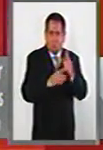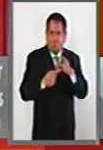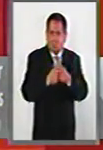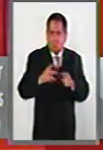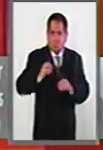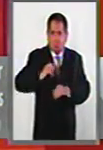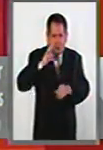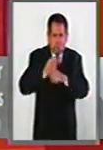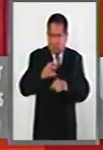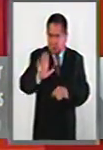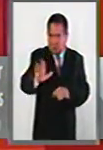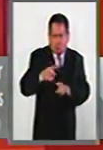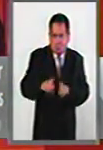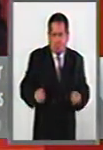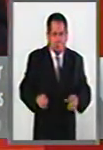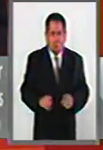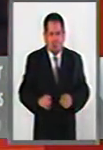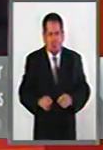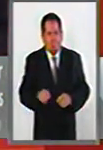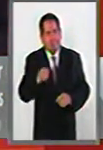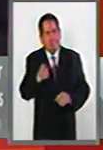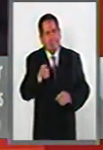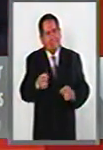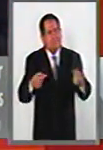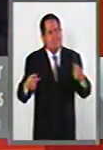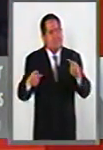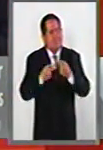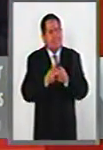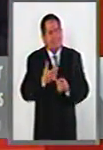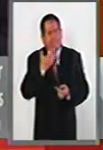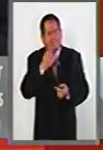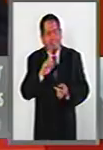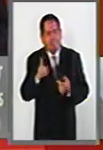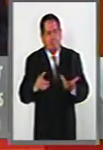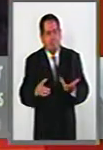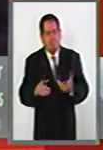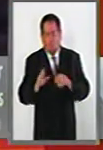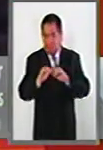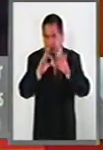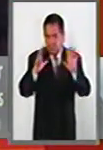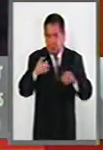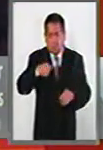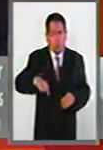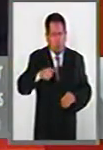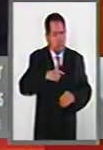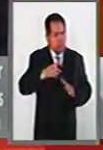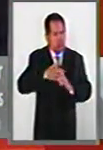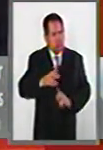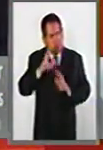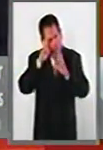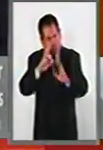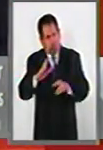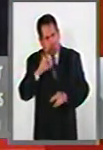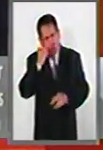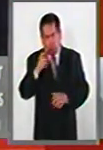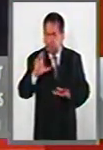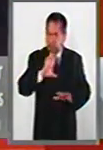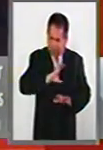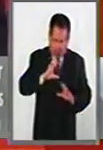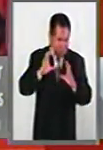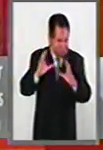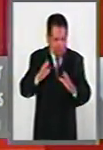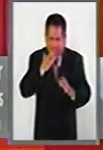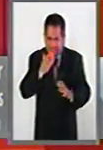corresponde. Ahí es donde está esta contradicción, ¿verdad? Vamos a decir, nosotros respetamos y queremos al ejército